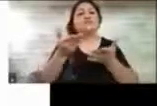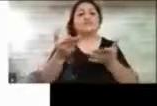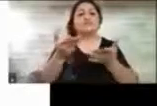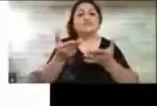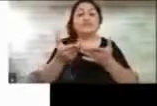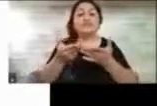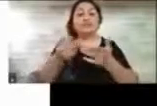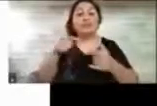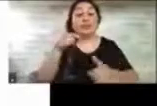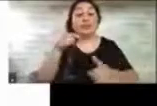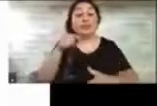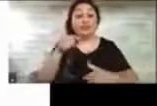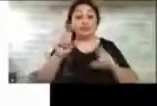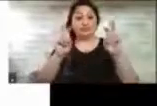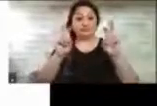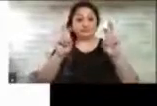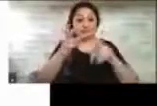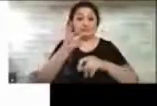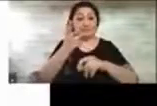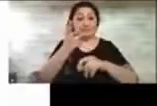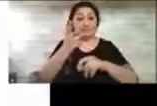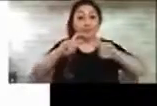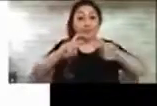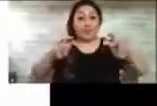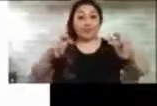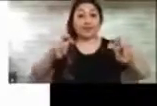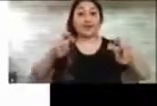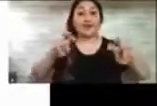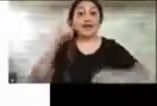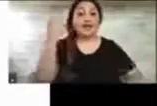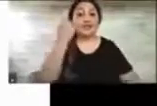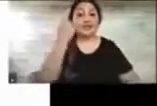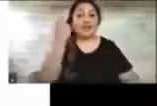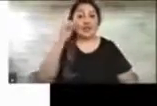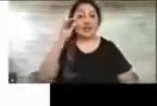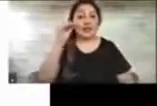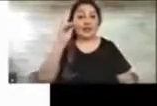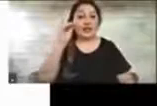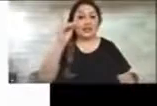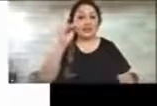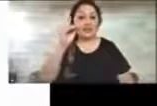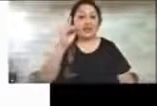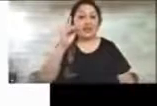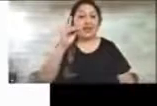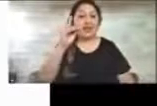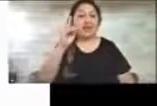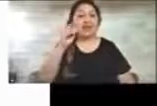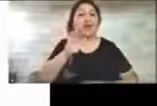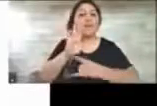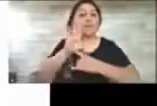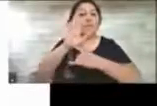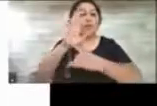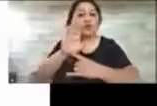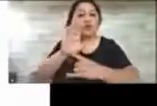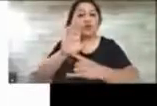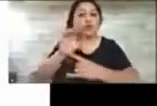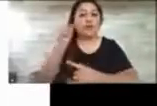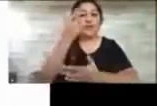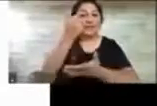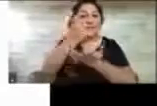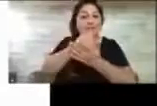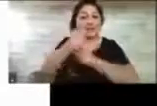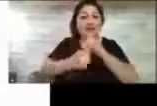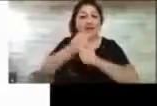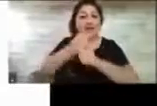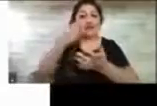esto, hay un estudio, que es el Estudio Nacional de Discapacidad, que reveló los resultados en el primer semestre del 2016, este estudio se